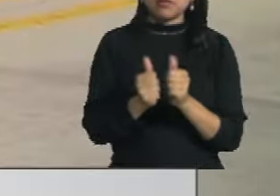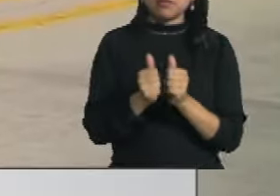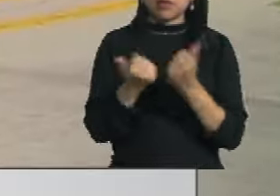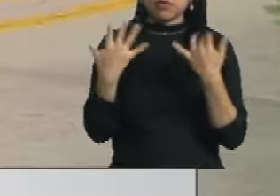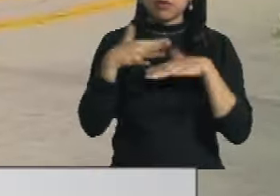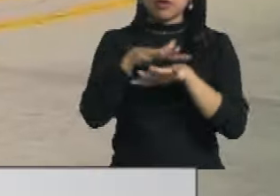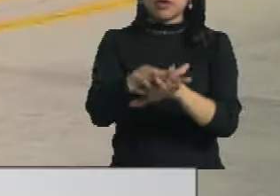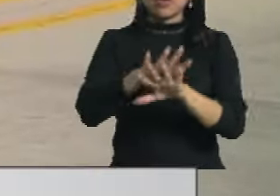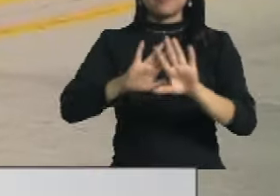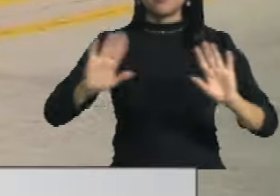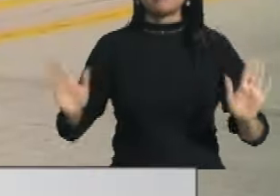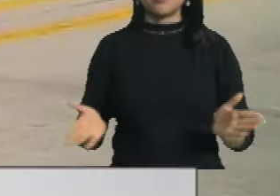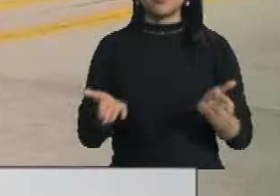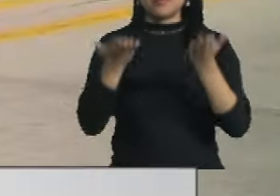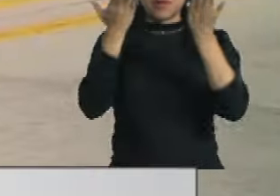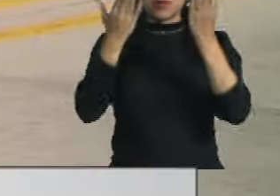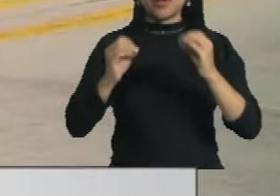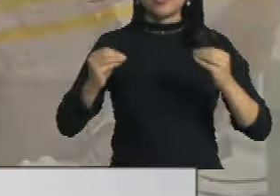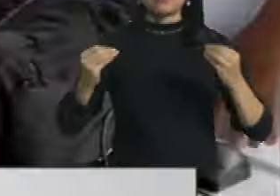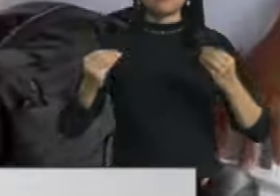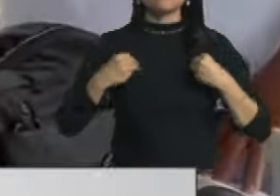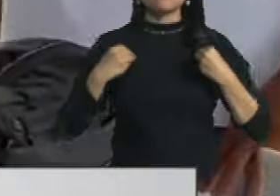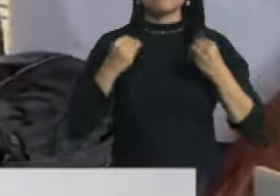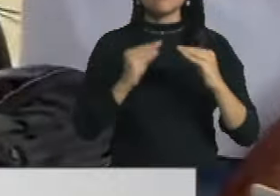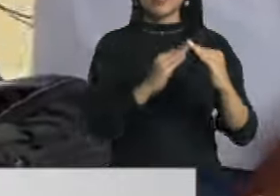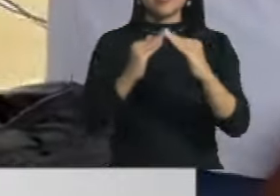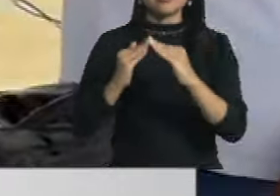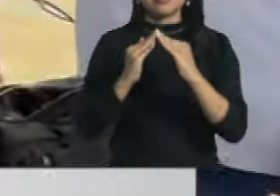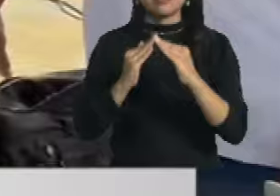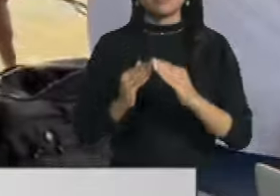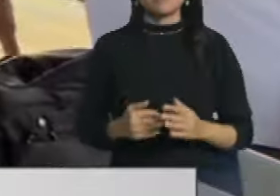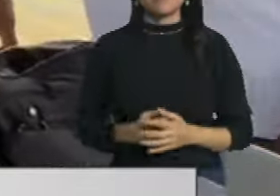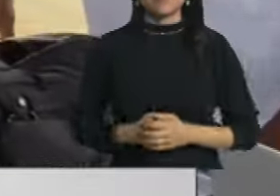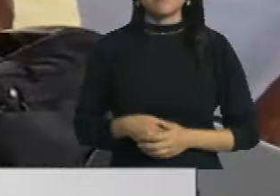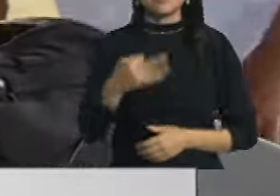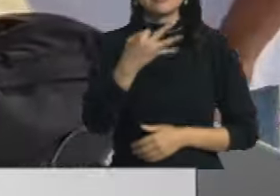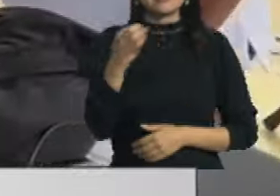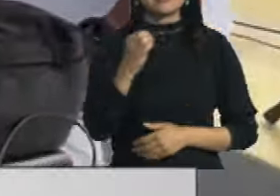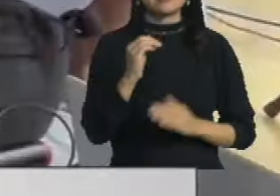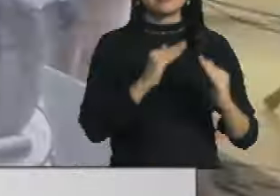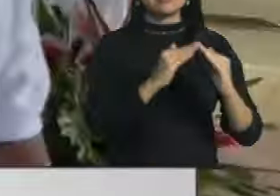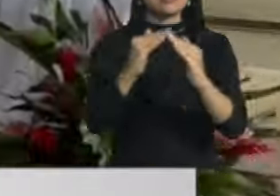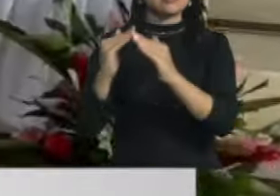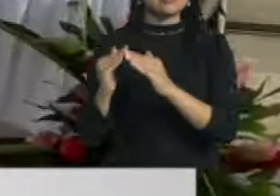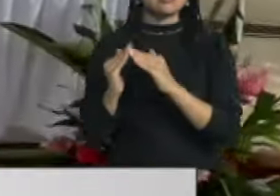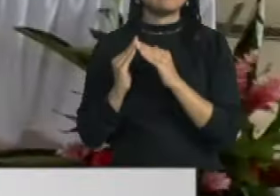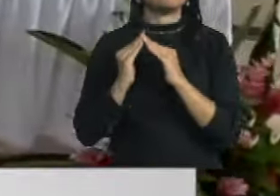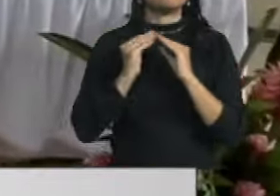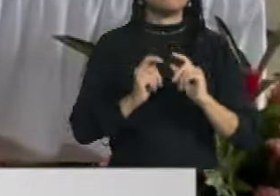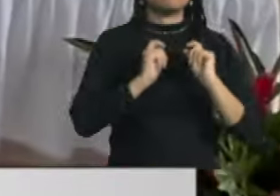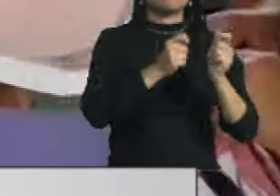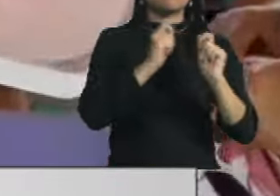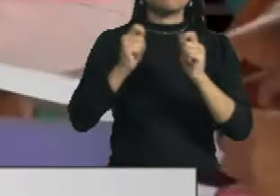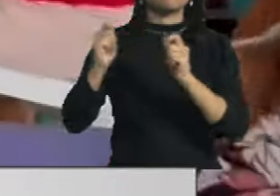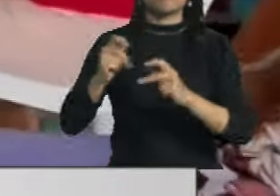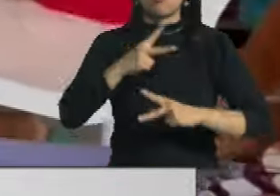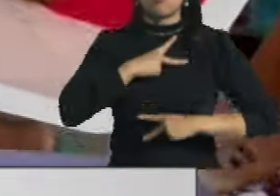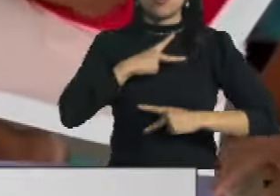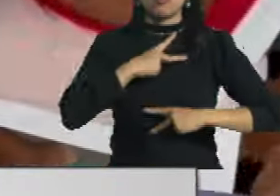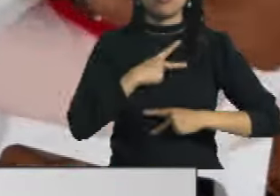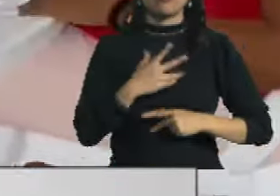para mejoramiento de sus viviendas. Son 300 familias beneficiadas con la entrega de títulos de propiedad